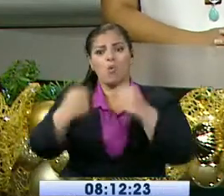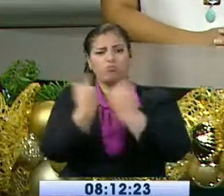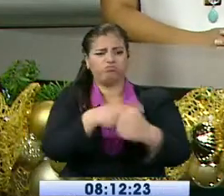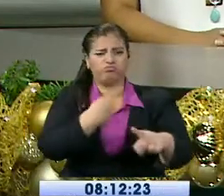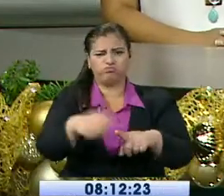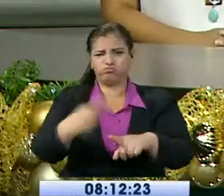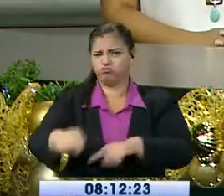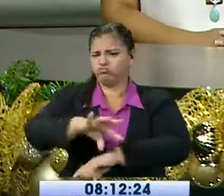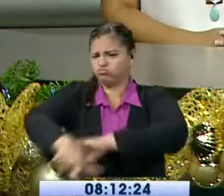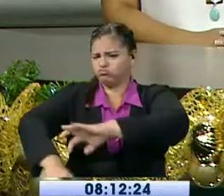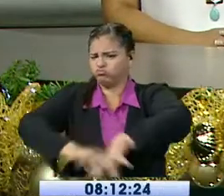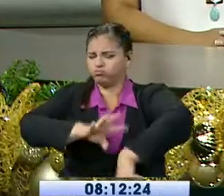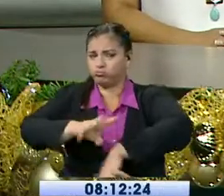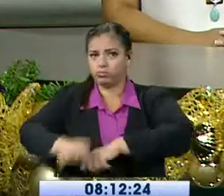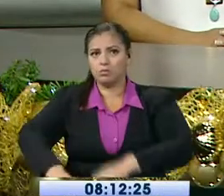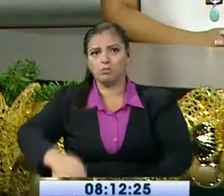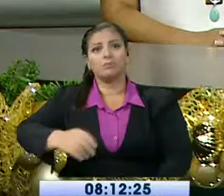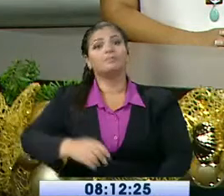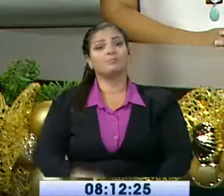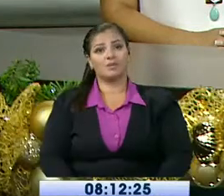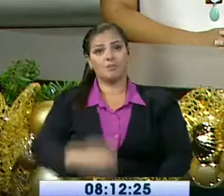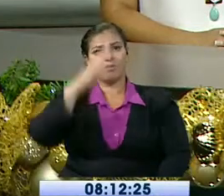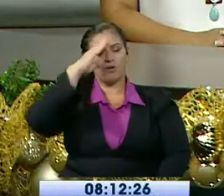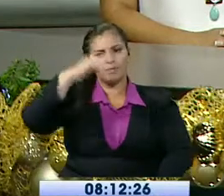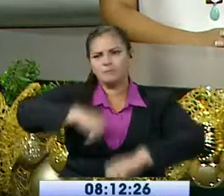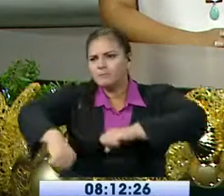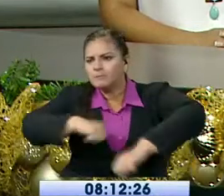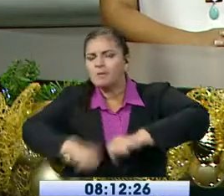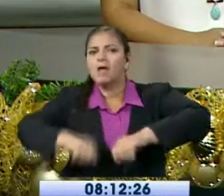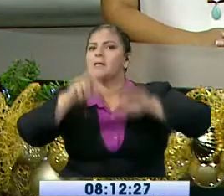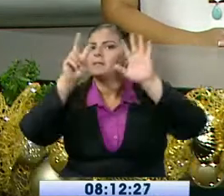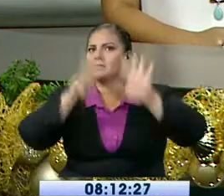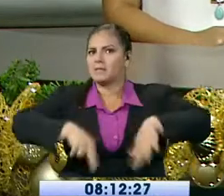de trabajo, esto realizado el año anterior, el 2017.